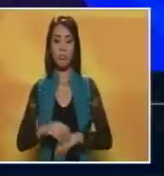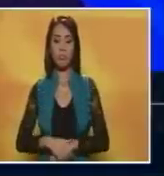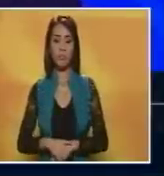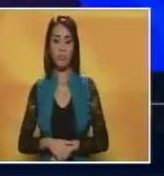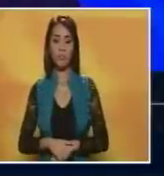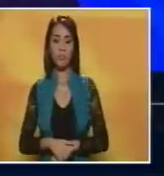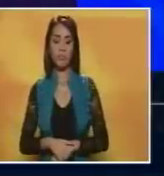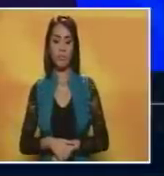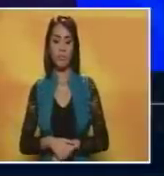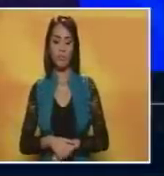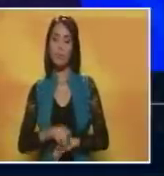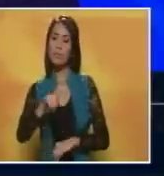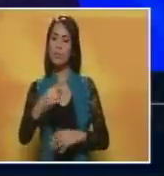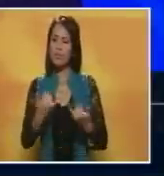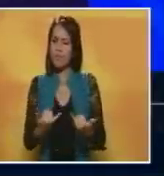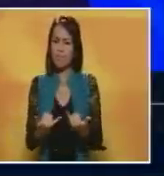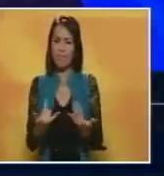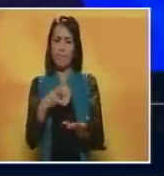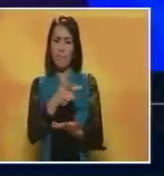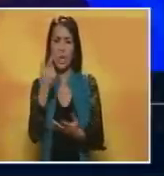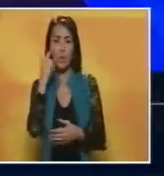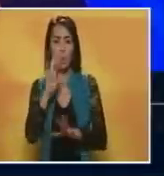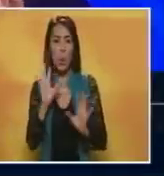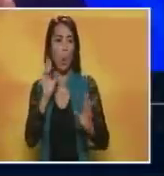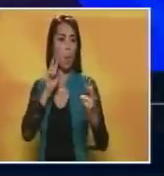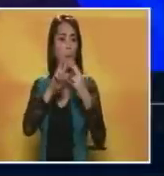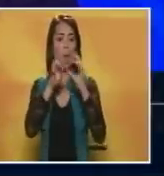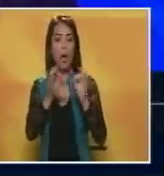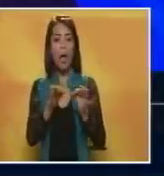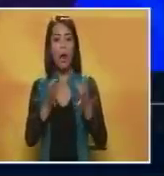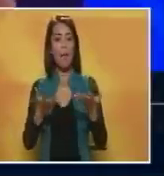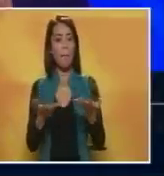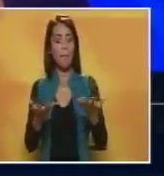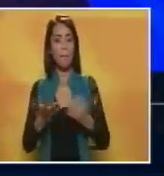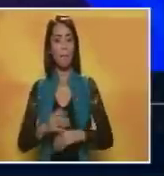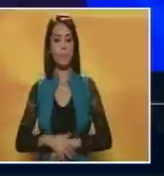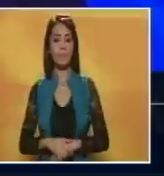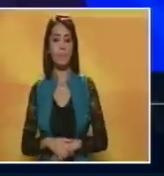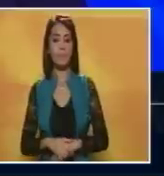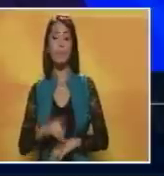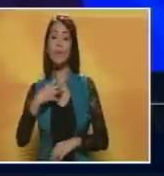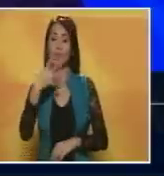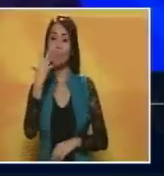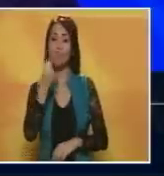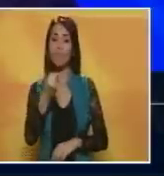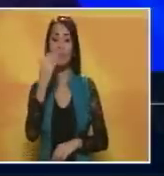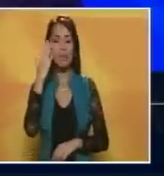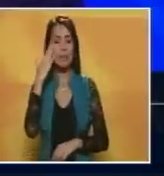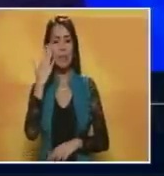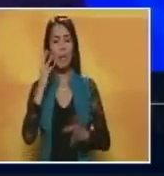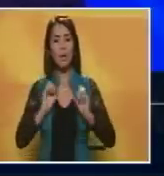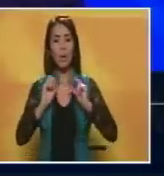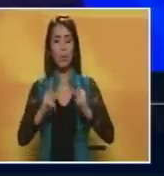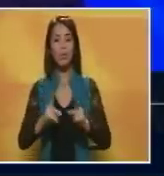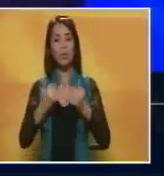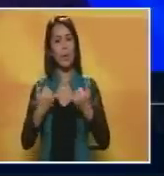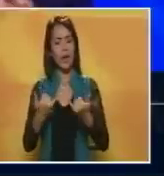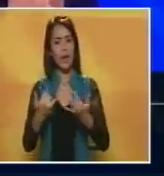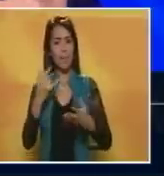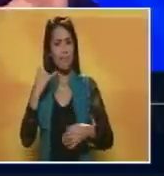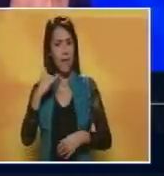y en este momento cada vez tú te consigues con mayor cantidad de factores que entienden que la oportunidad que se tiene